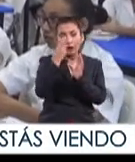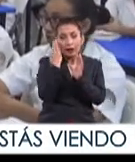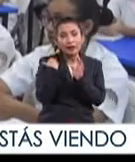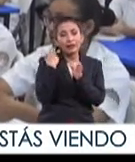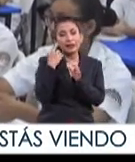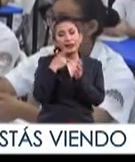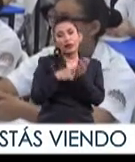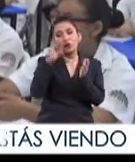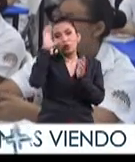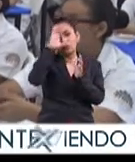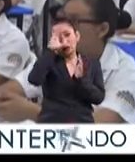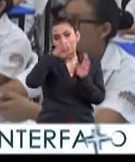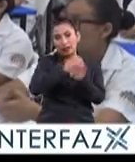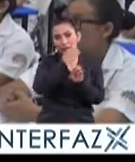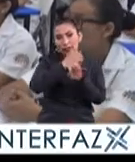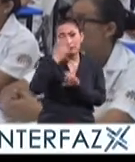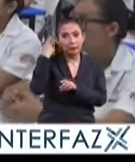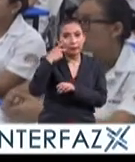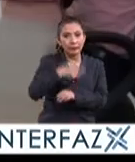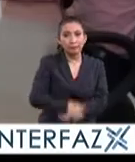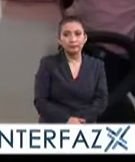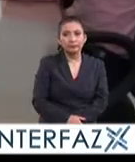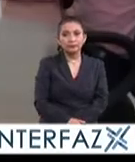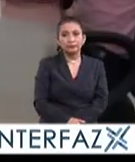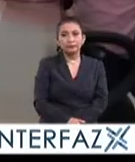Universidad Intercultural del Estado de Puebla.